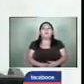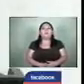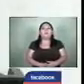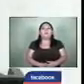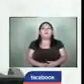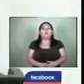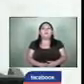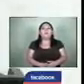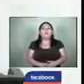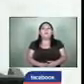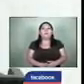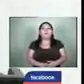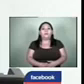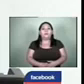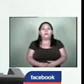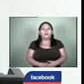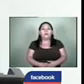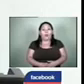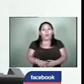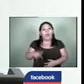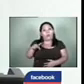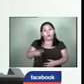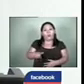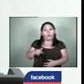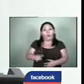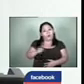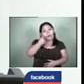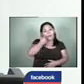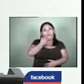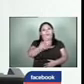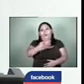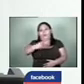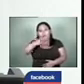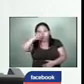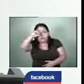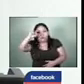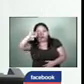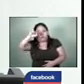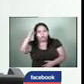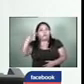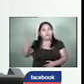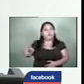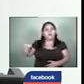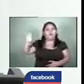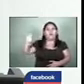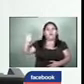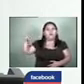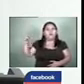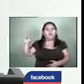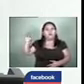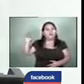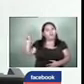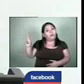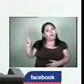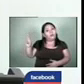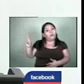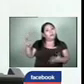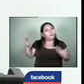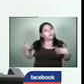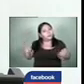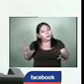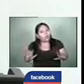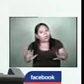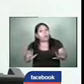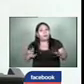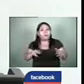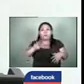Los que se están observando ya en la Fiscalía General de la República está la creación